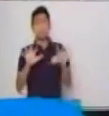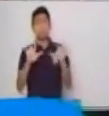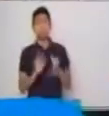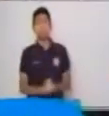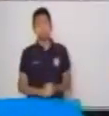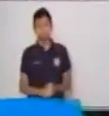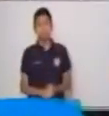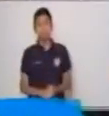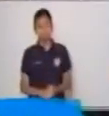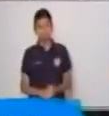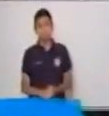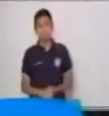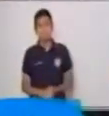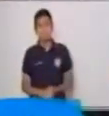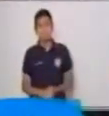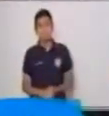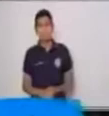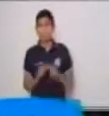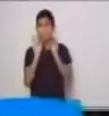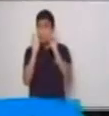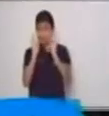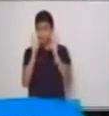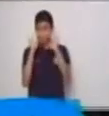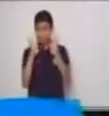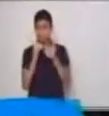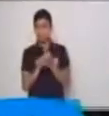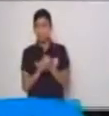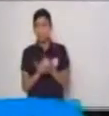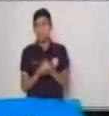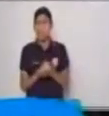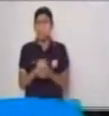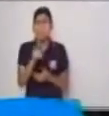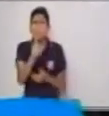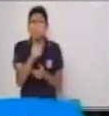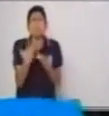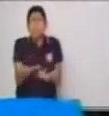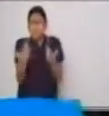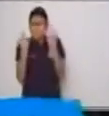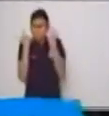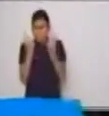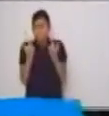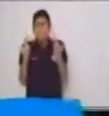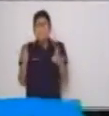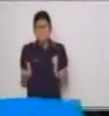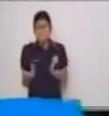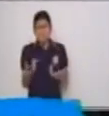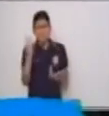terminado. Muy bien, ¿qué escucharon en el cuento?